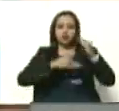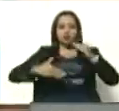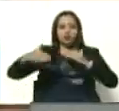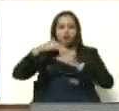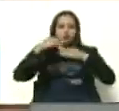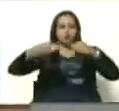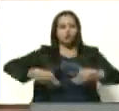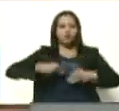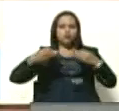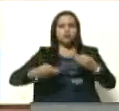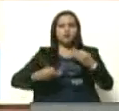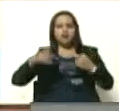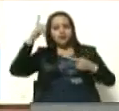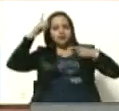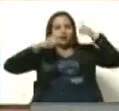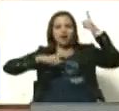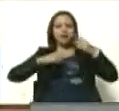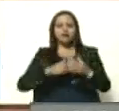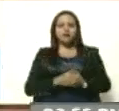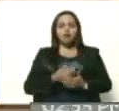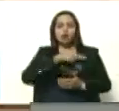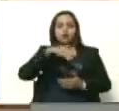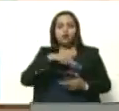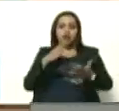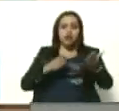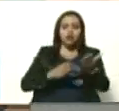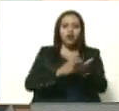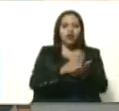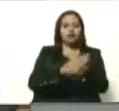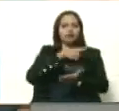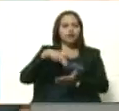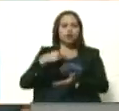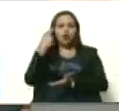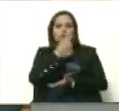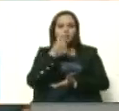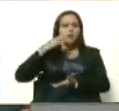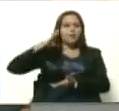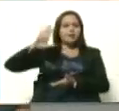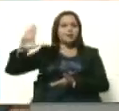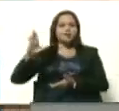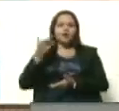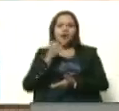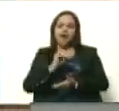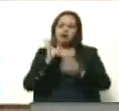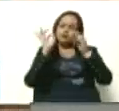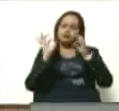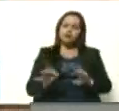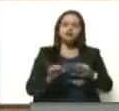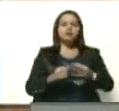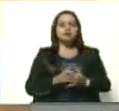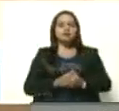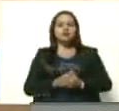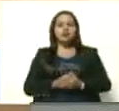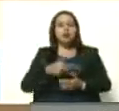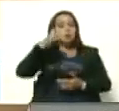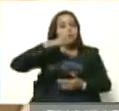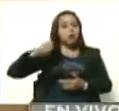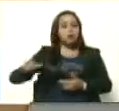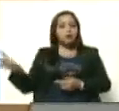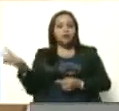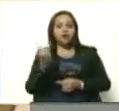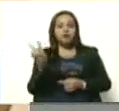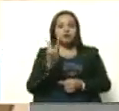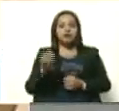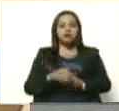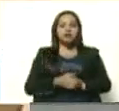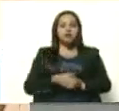eterno Hugo Chávez Frías. Nuestra lealtad, nuestro compromiso ha sido hoy ratificado por el pueblo de Venezuela y por